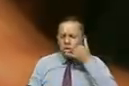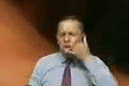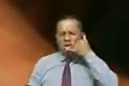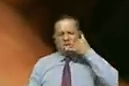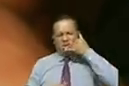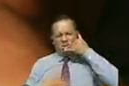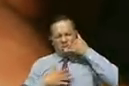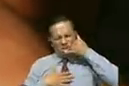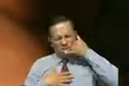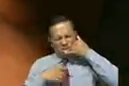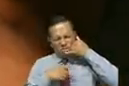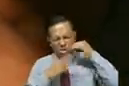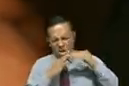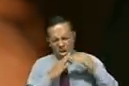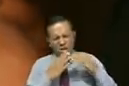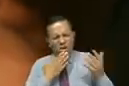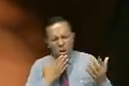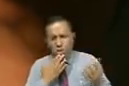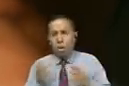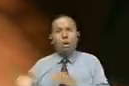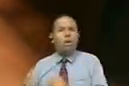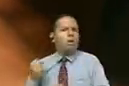vivo en el bloque 1 y viene soplado para acá.